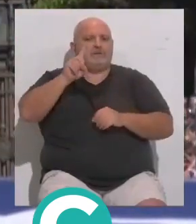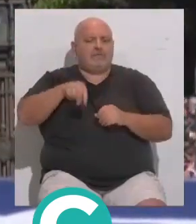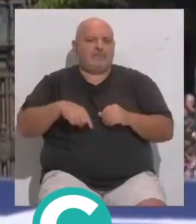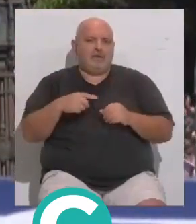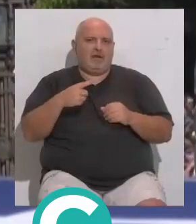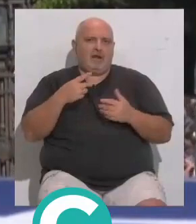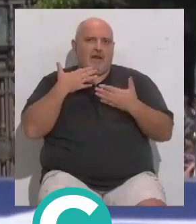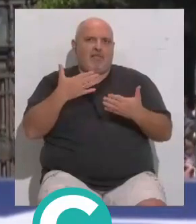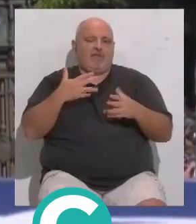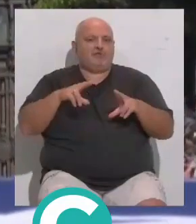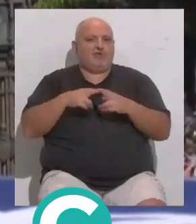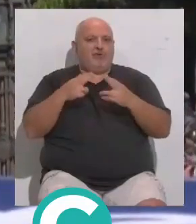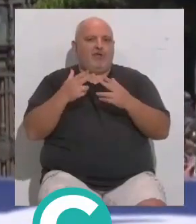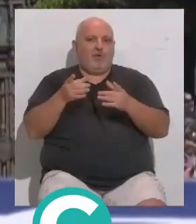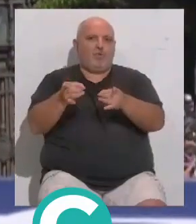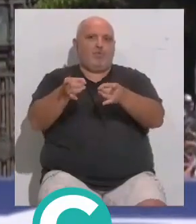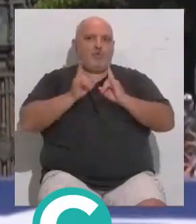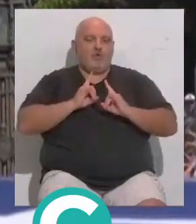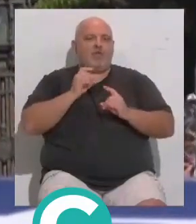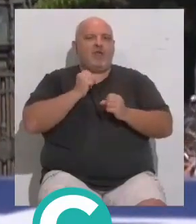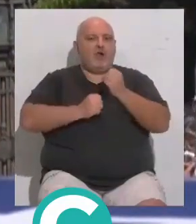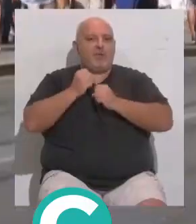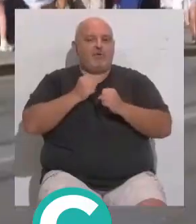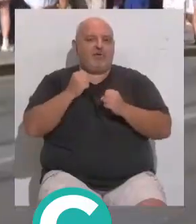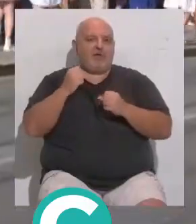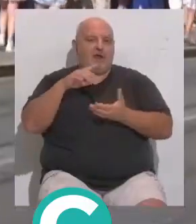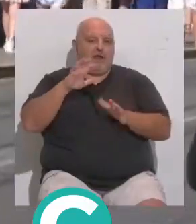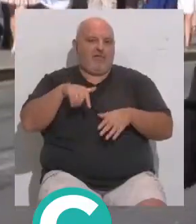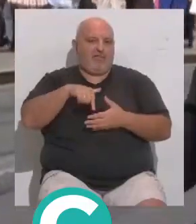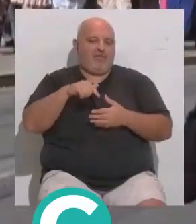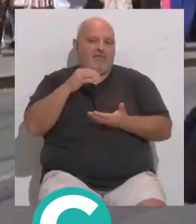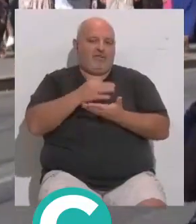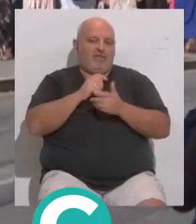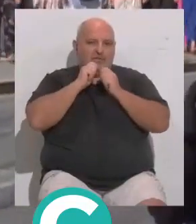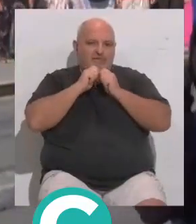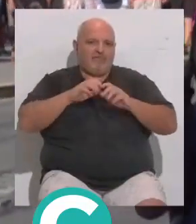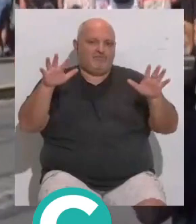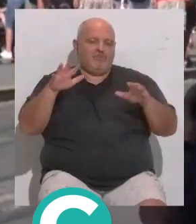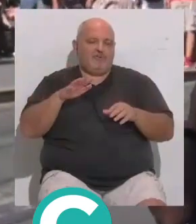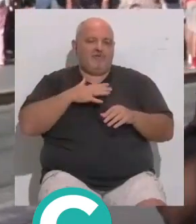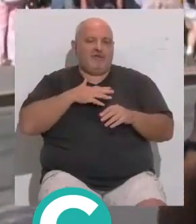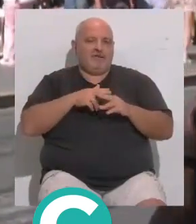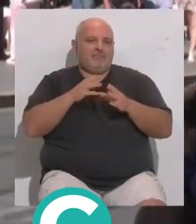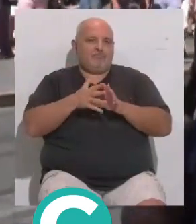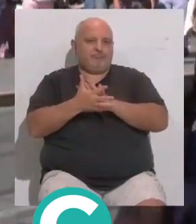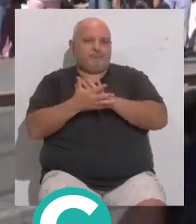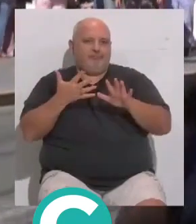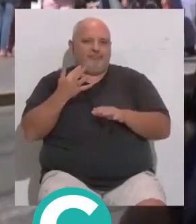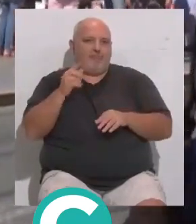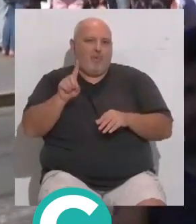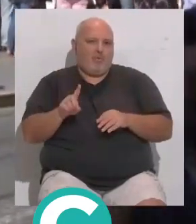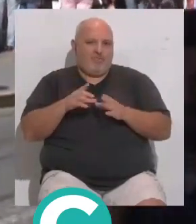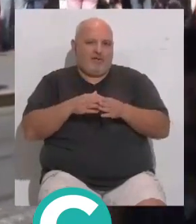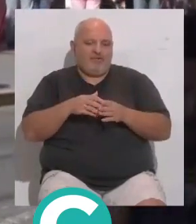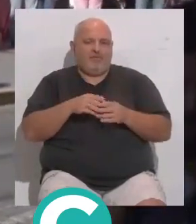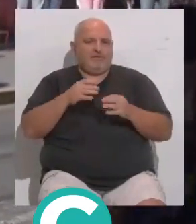la repercusión social y financiera que supone para la ciudad y para la difusión de la Fórmula 1 del mar. Evidentemente,